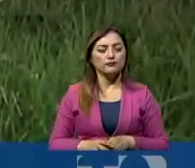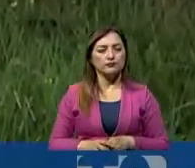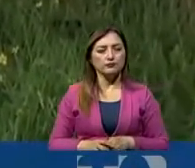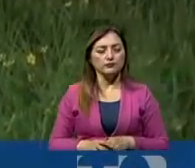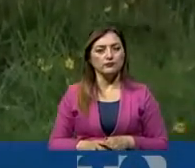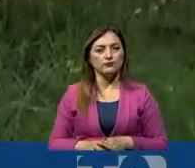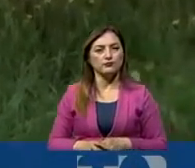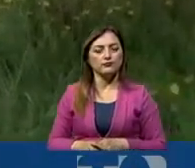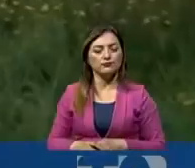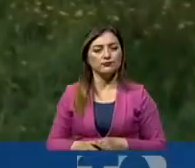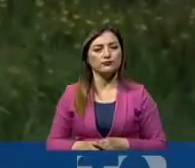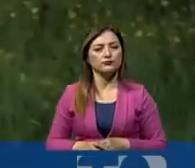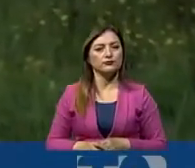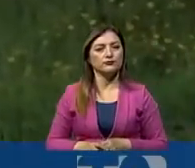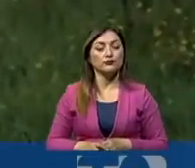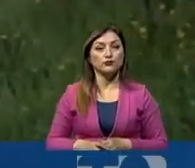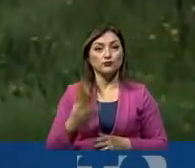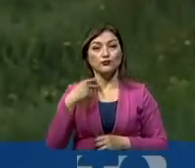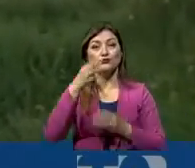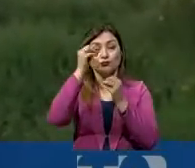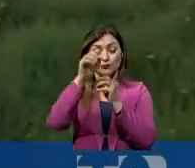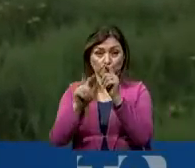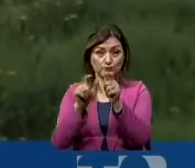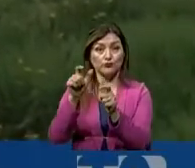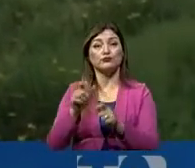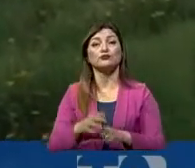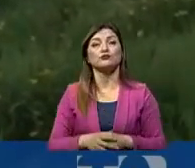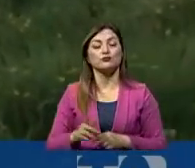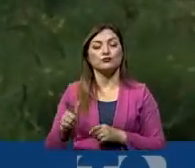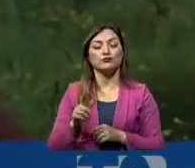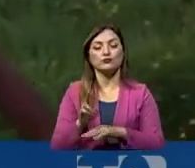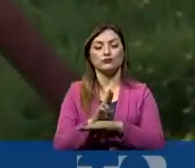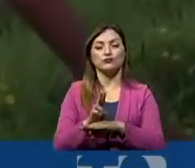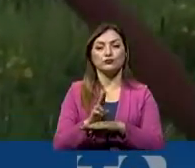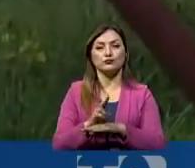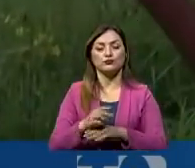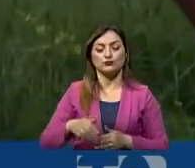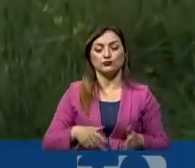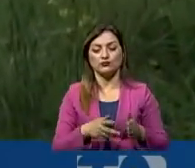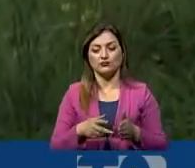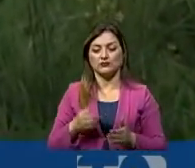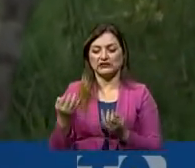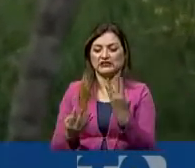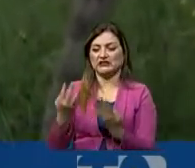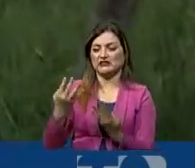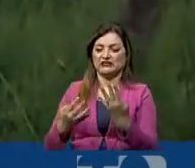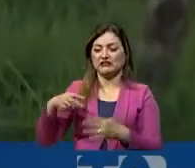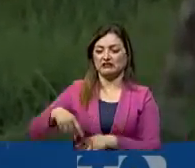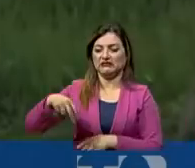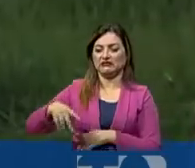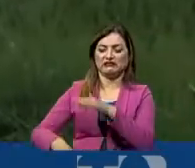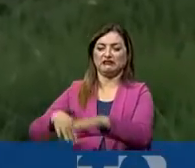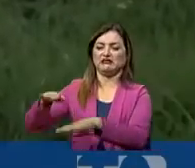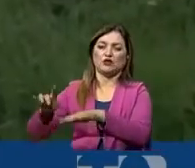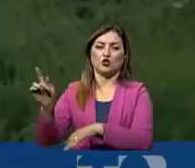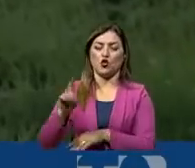esto, también, claro, obviamente habrá que informar a los usuarios el uso respectivo de la senderización que sí se hace mantenimiento,